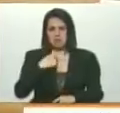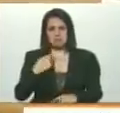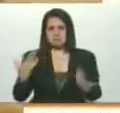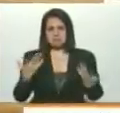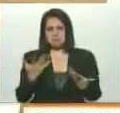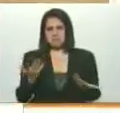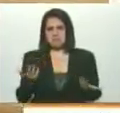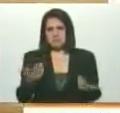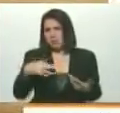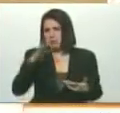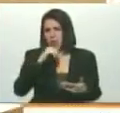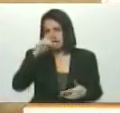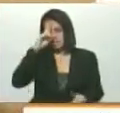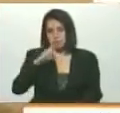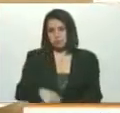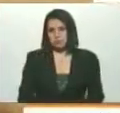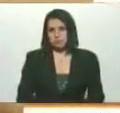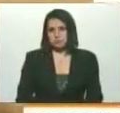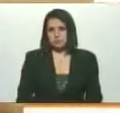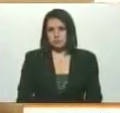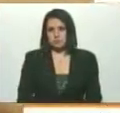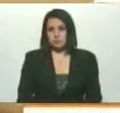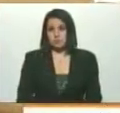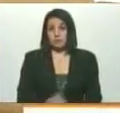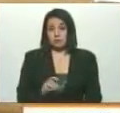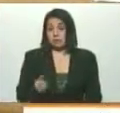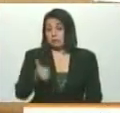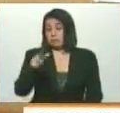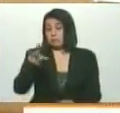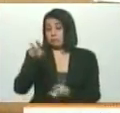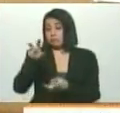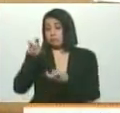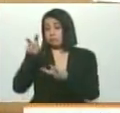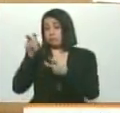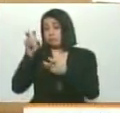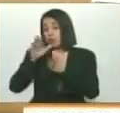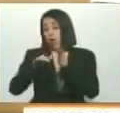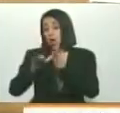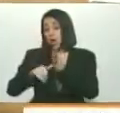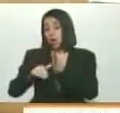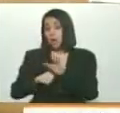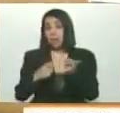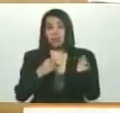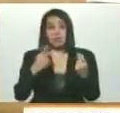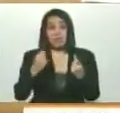no tiene razón bastante plata se llevó de aquí venezuela de los venezolanos de la venezolana